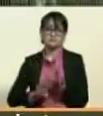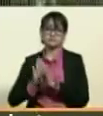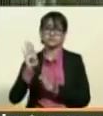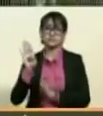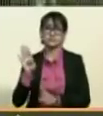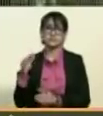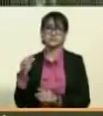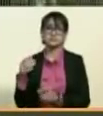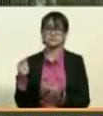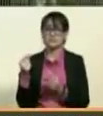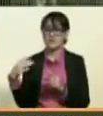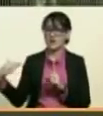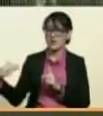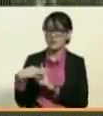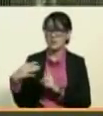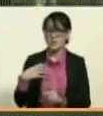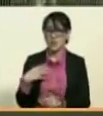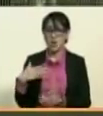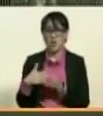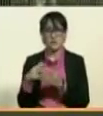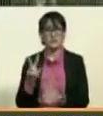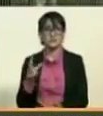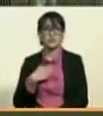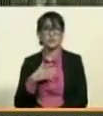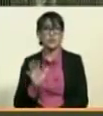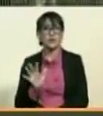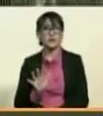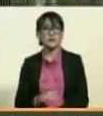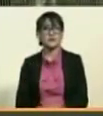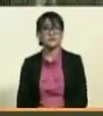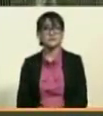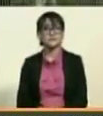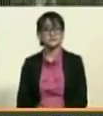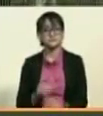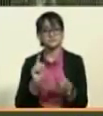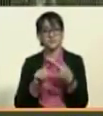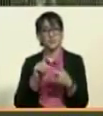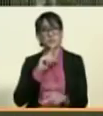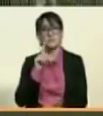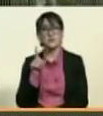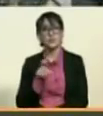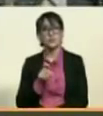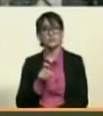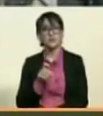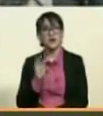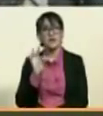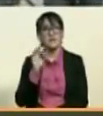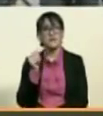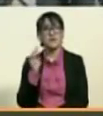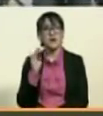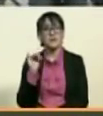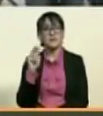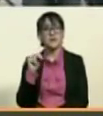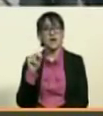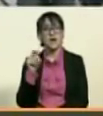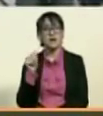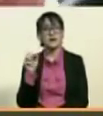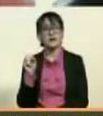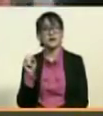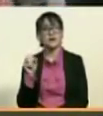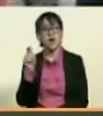nadie podrá con nosotros. Eso es lo que te puedo decir. La segunda pregunta la formula Fabiana Ortega por Globovisión.